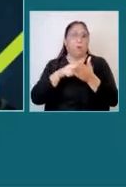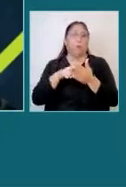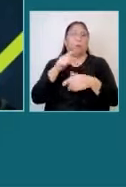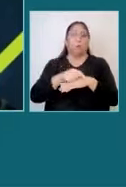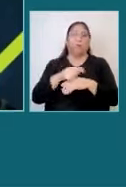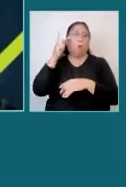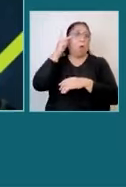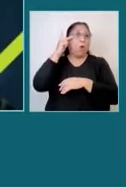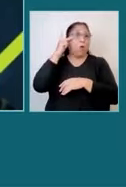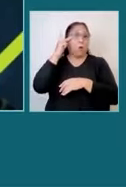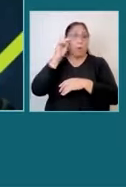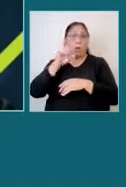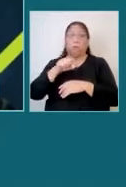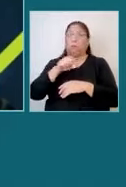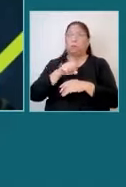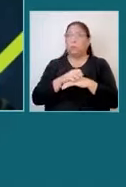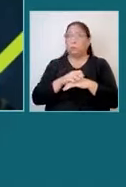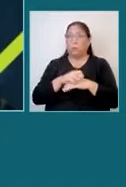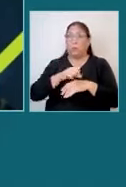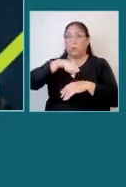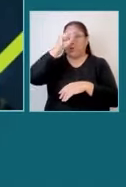asiática, desde Corea del Sur, y